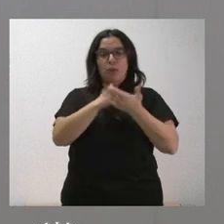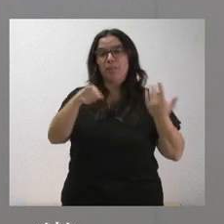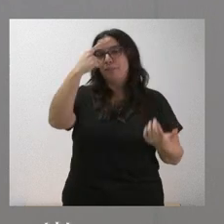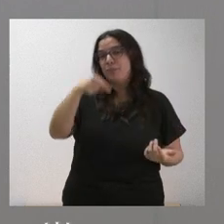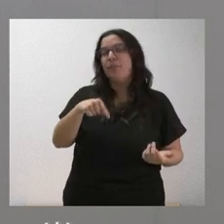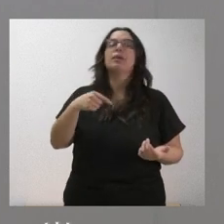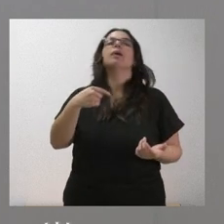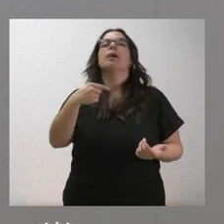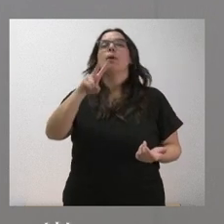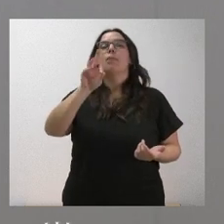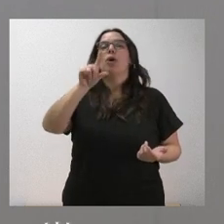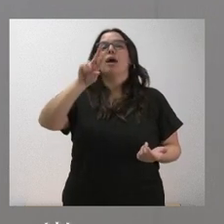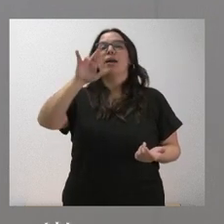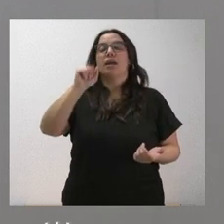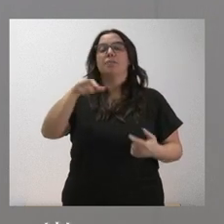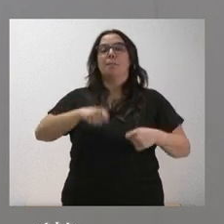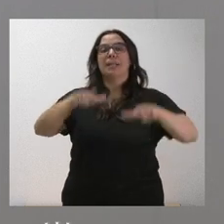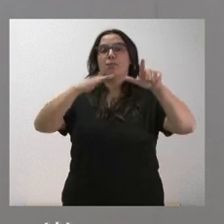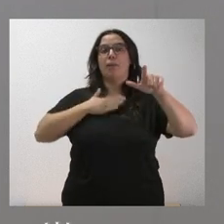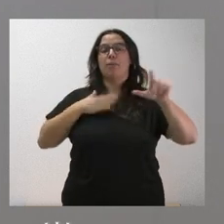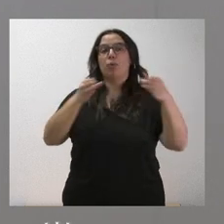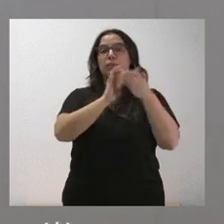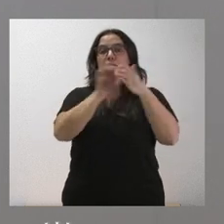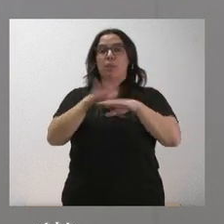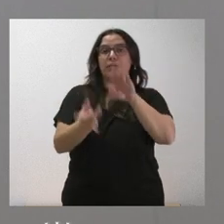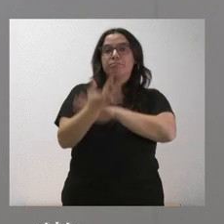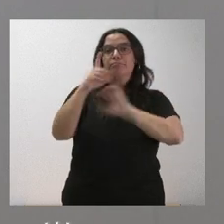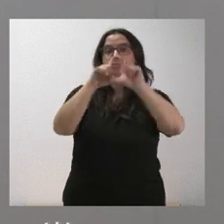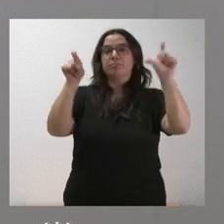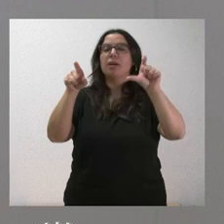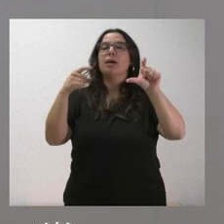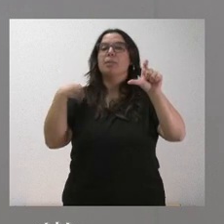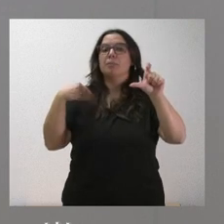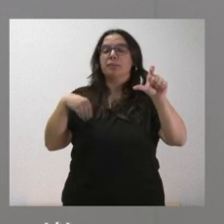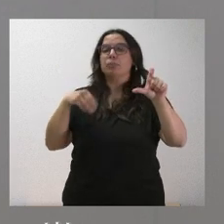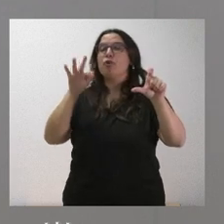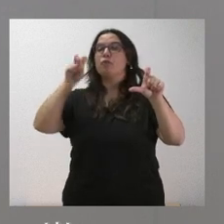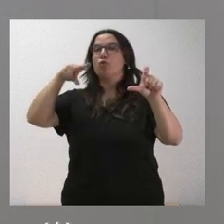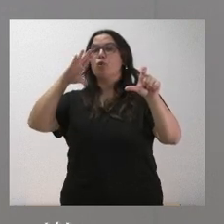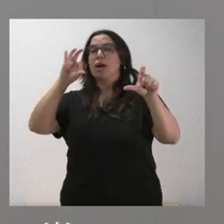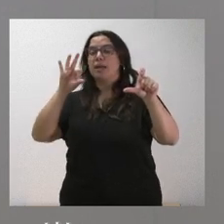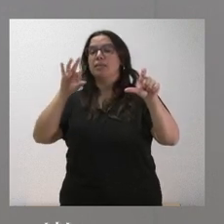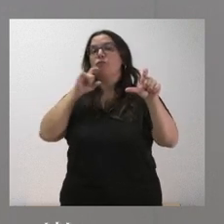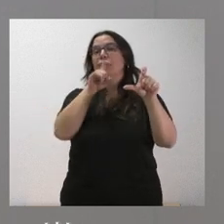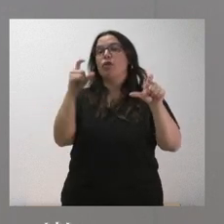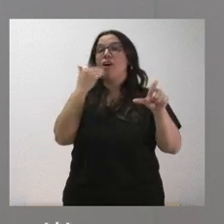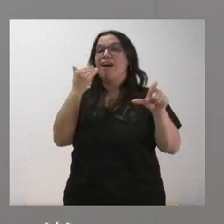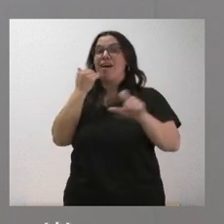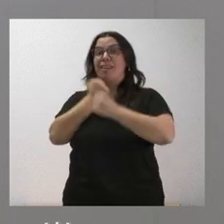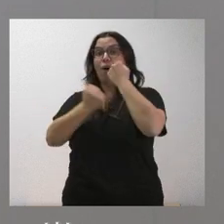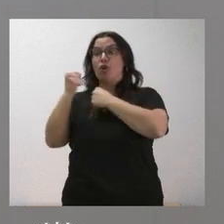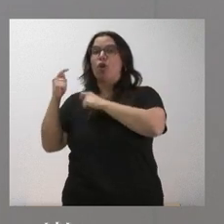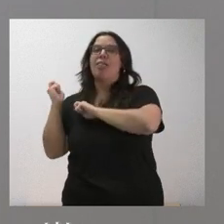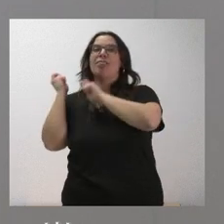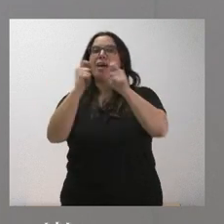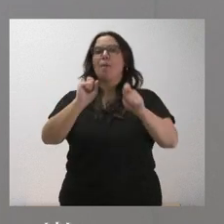que volaria la plataforma de la junta de castillón de emprendimiento ha sido designada por funcas por la fundación de caja de ahorros como la primera